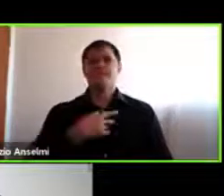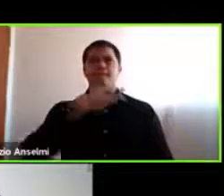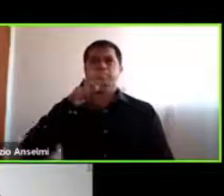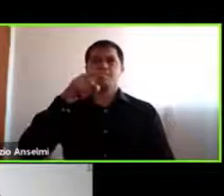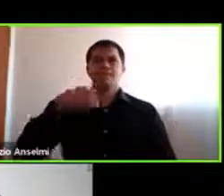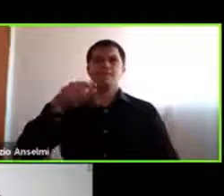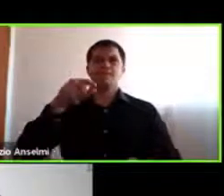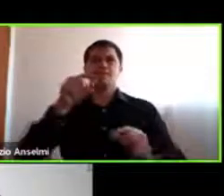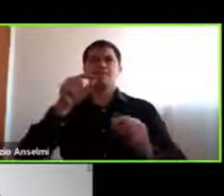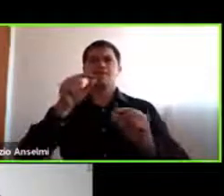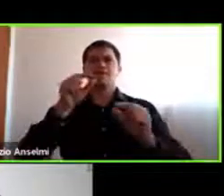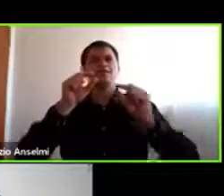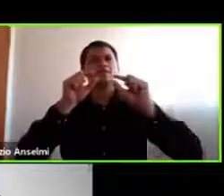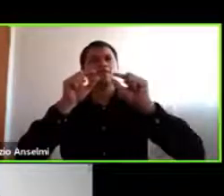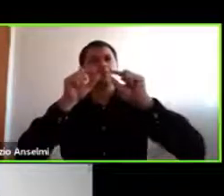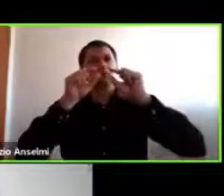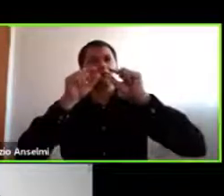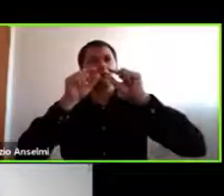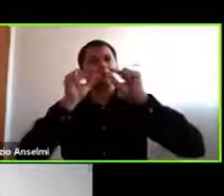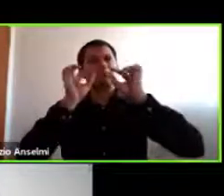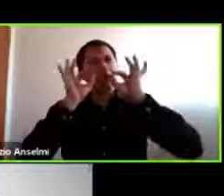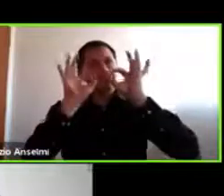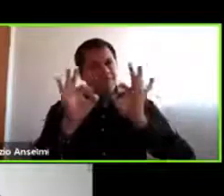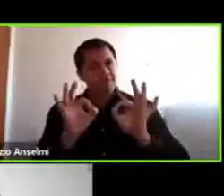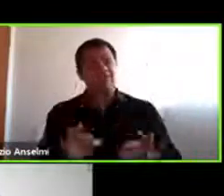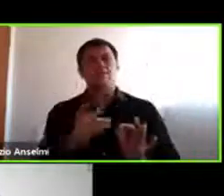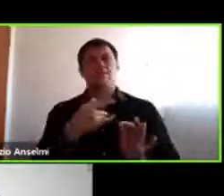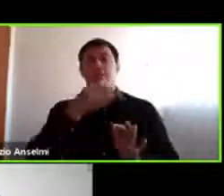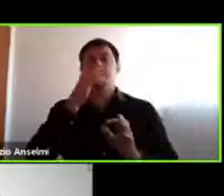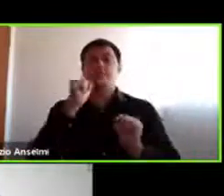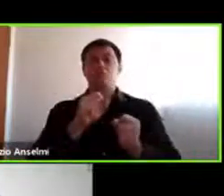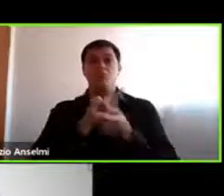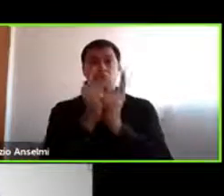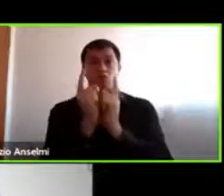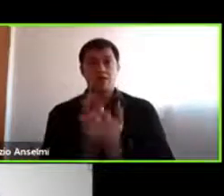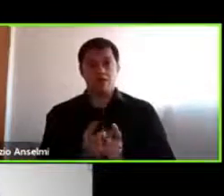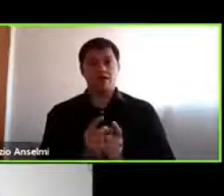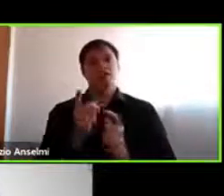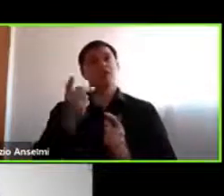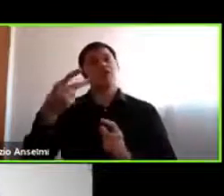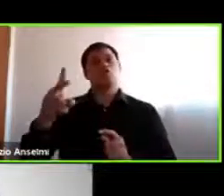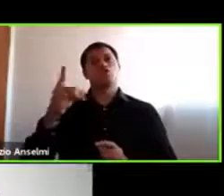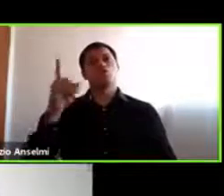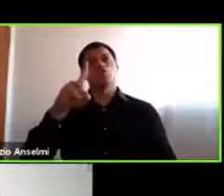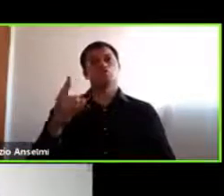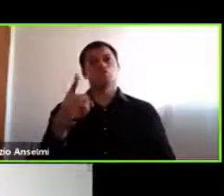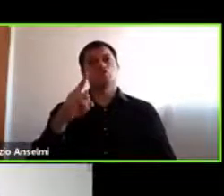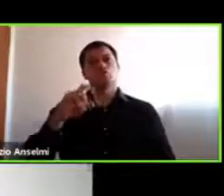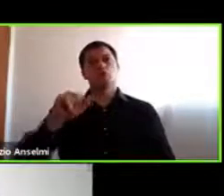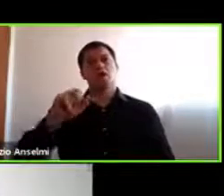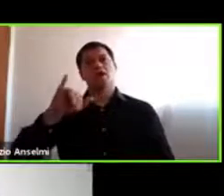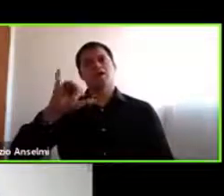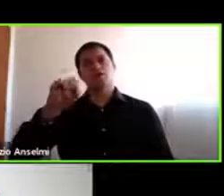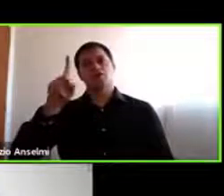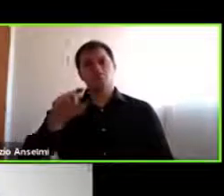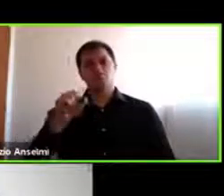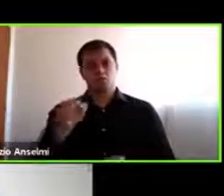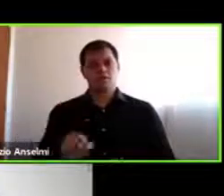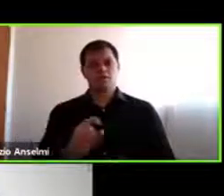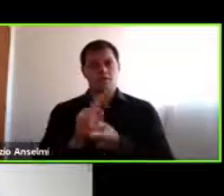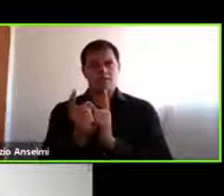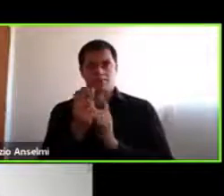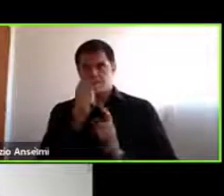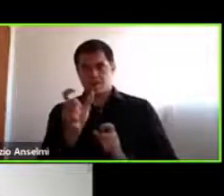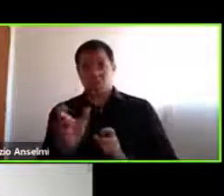es customizable o sea si los usuarios pueden ellos mismos cambiar palabras perfecto en ese caso no esta versión